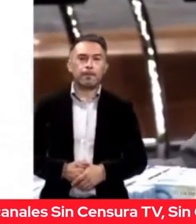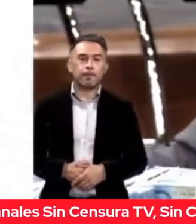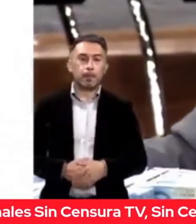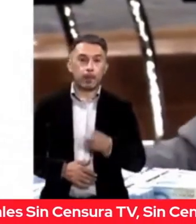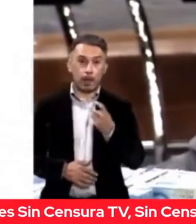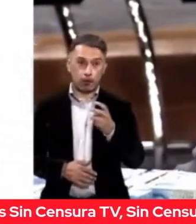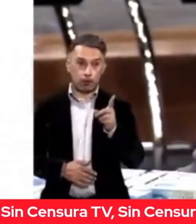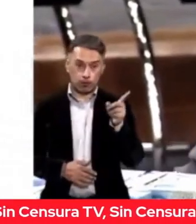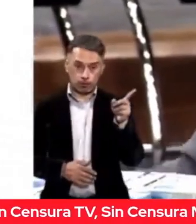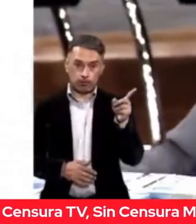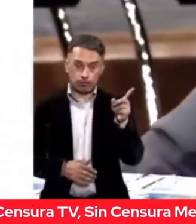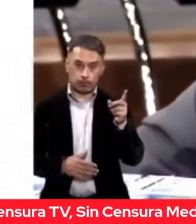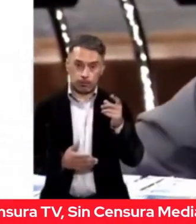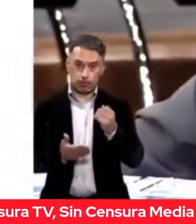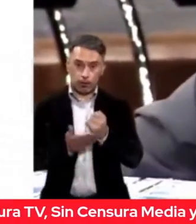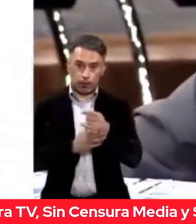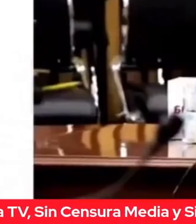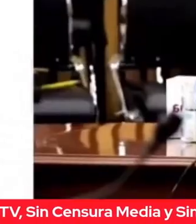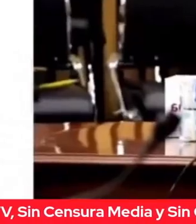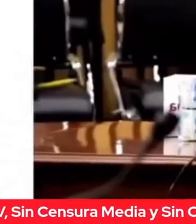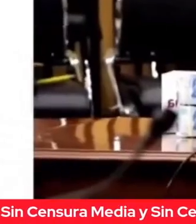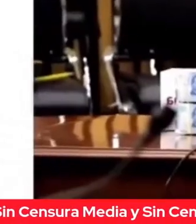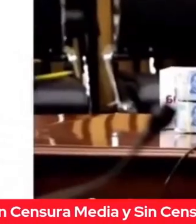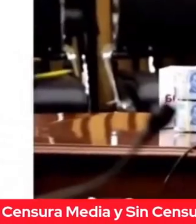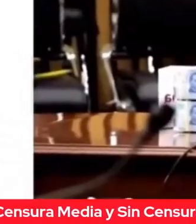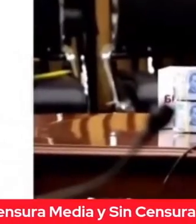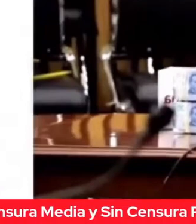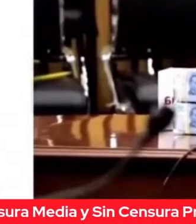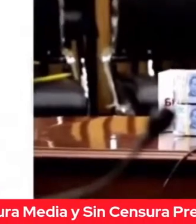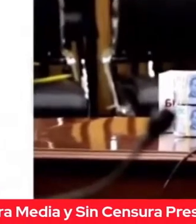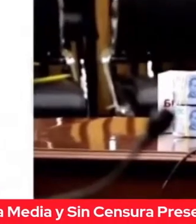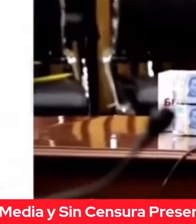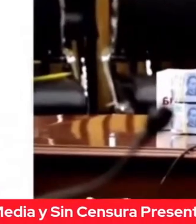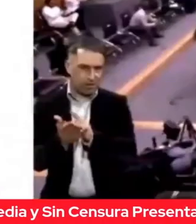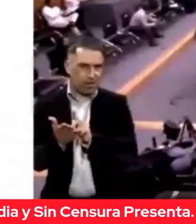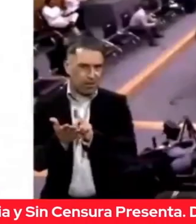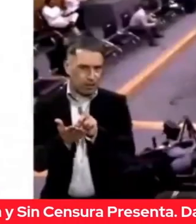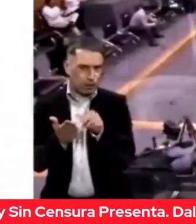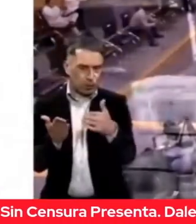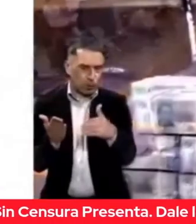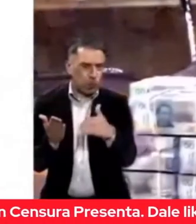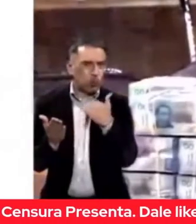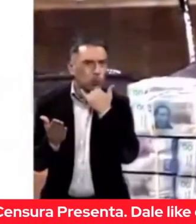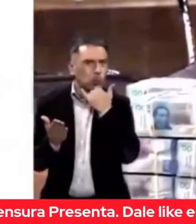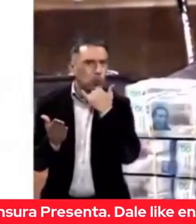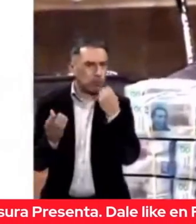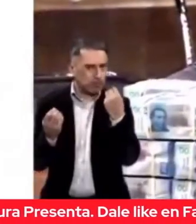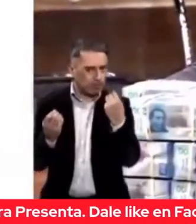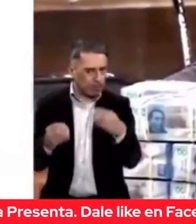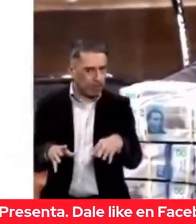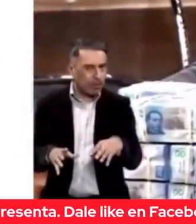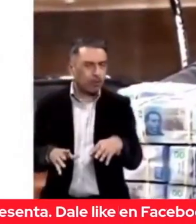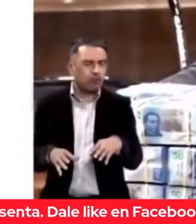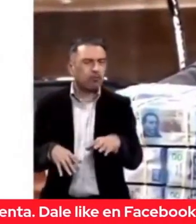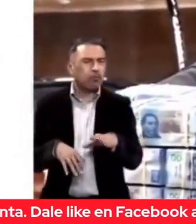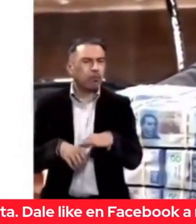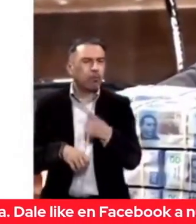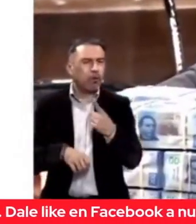Blatter. ¿Se acuerda aquella ocasión en la que, cuando era todavía presidente de la FIFA, Joseph Blatter,